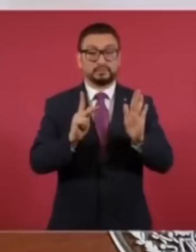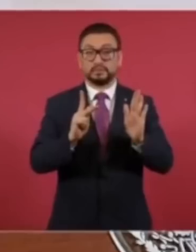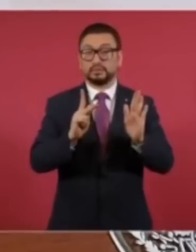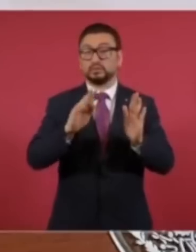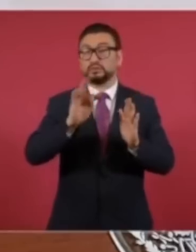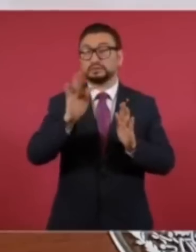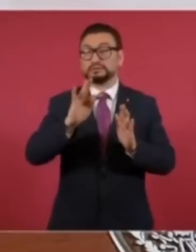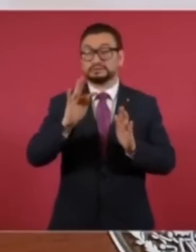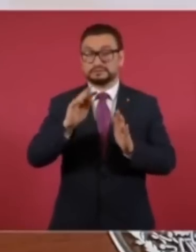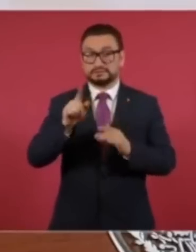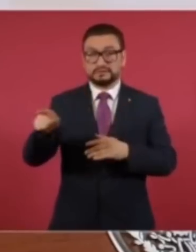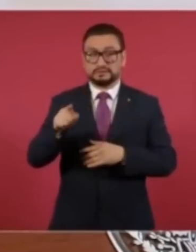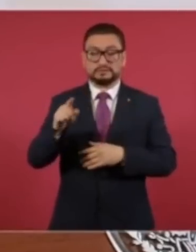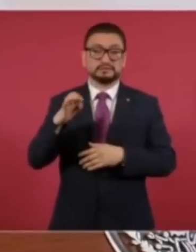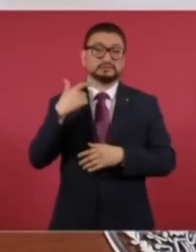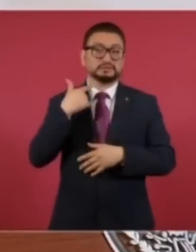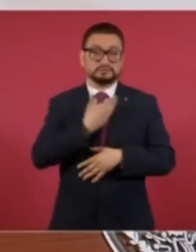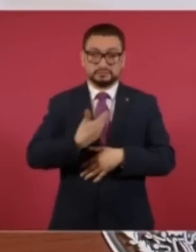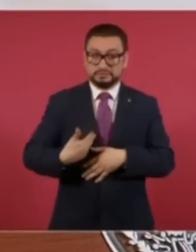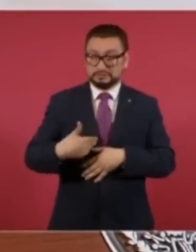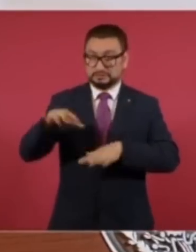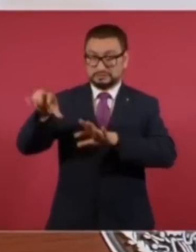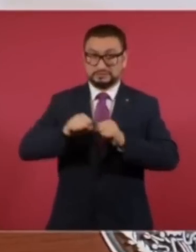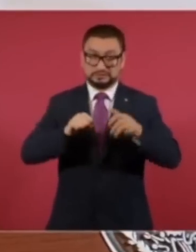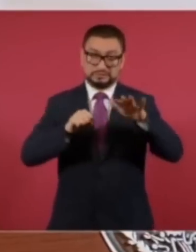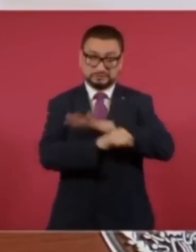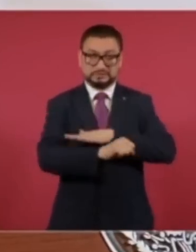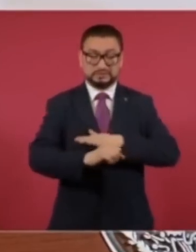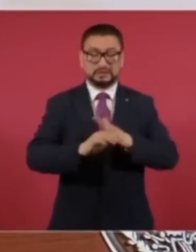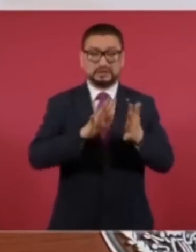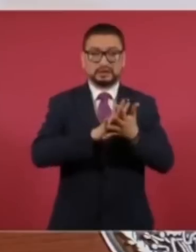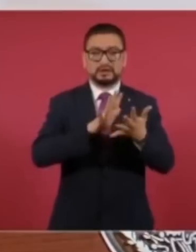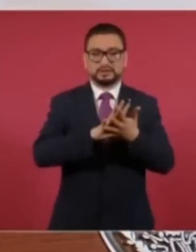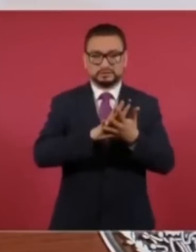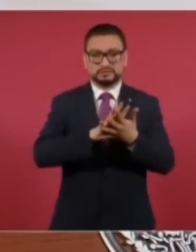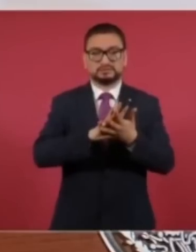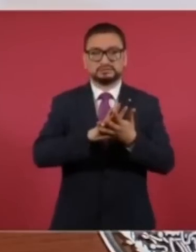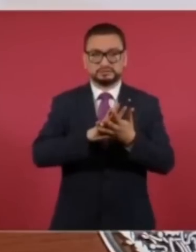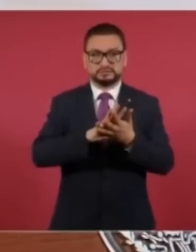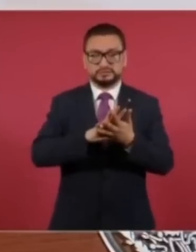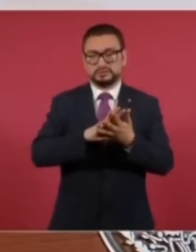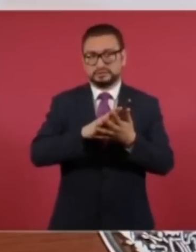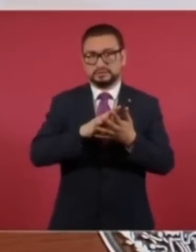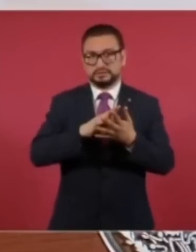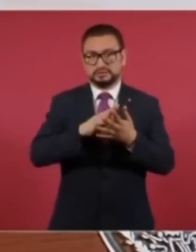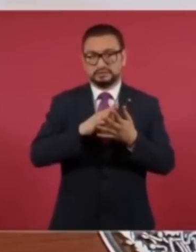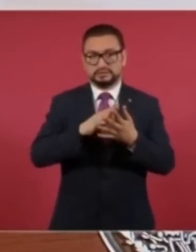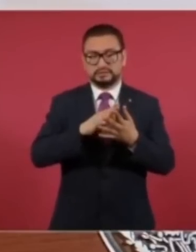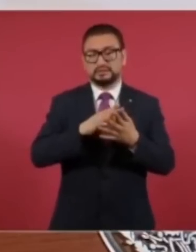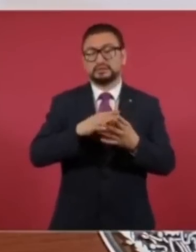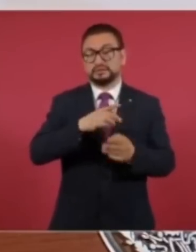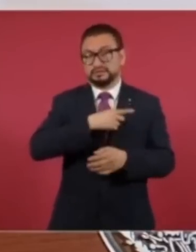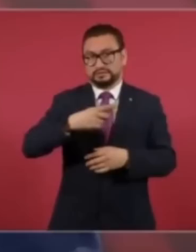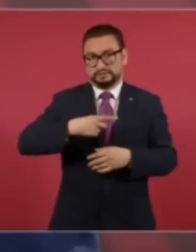metíamos a la cárcel a los corruptos y teníamos que empezar de arriba para